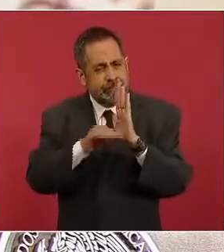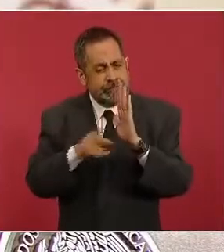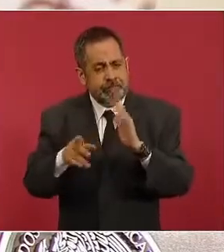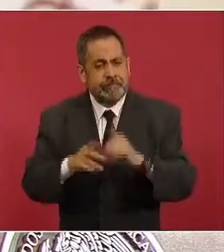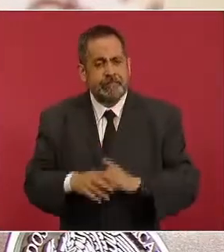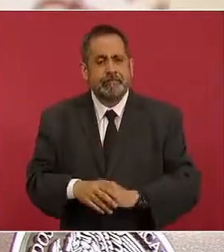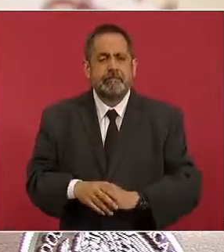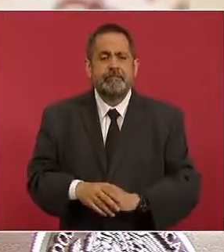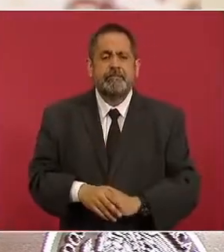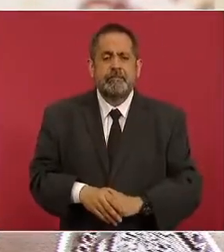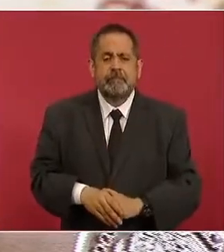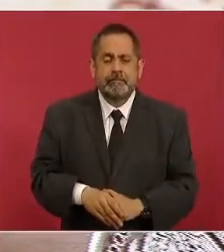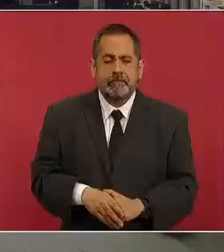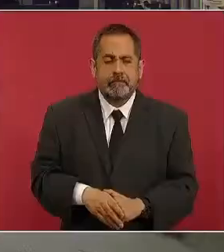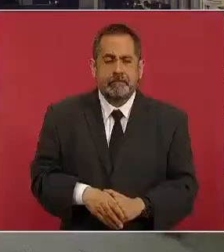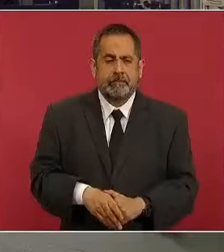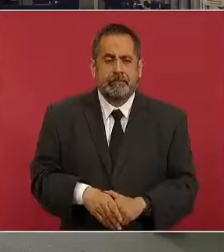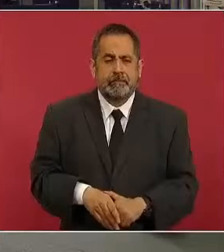Nada más.